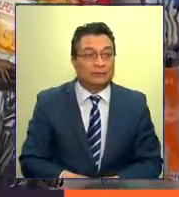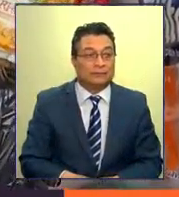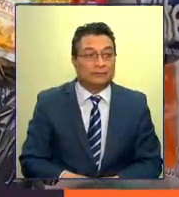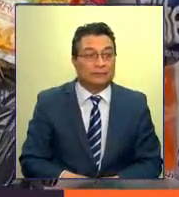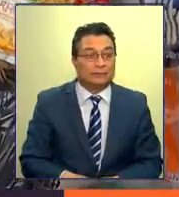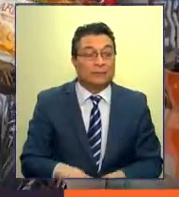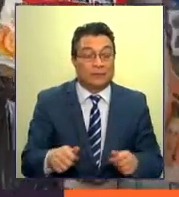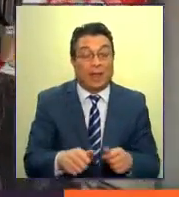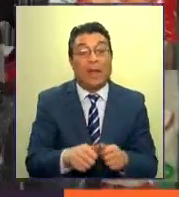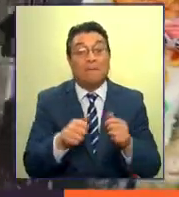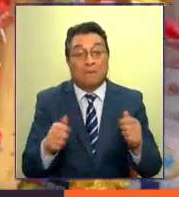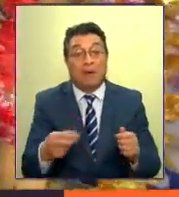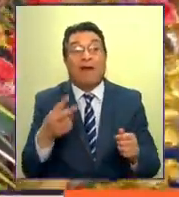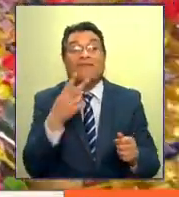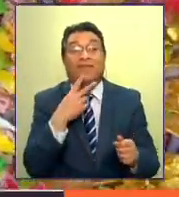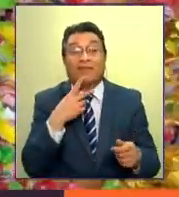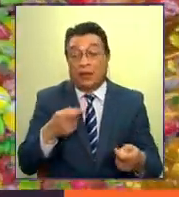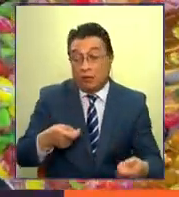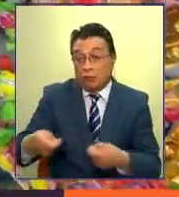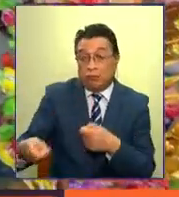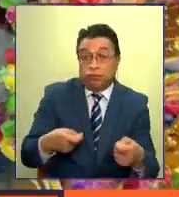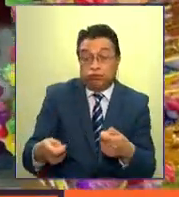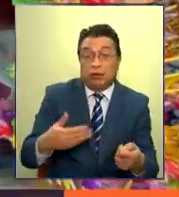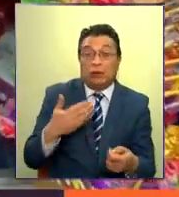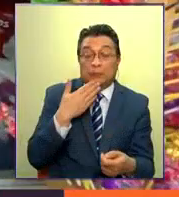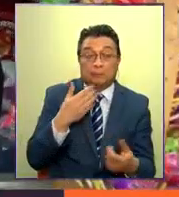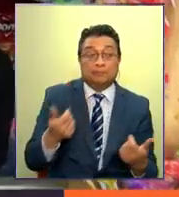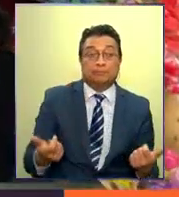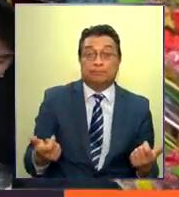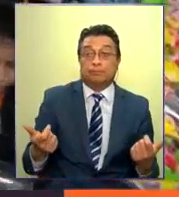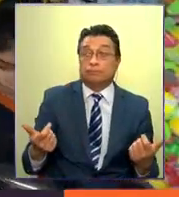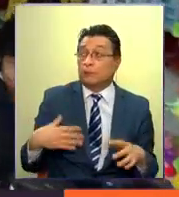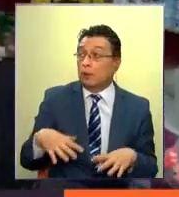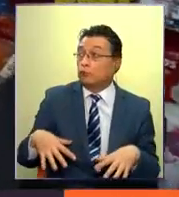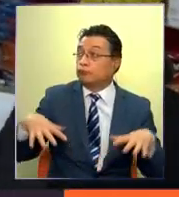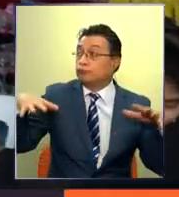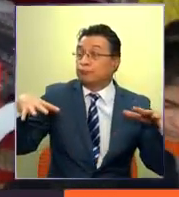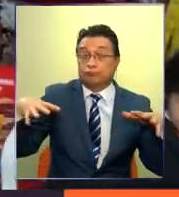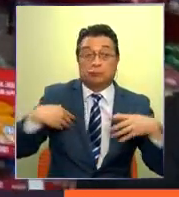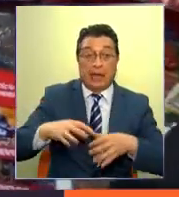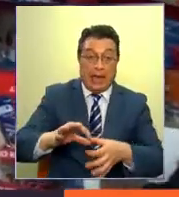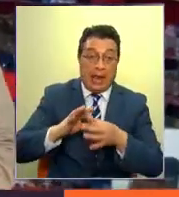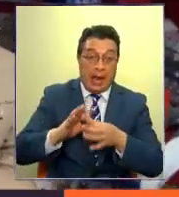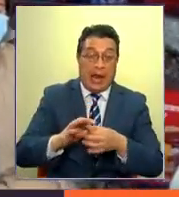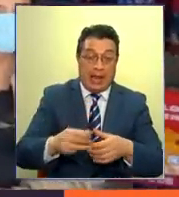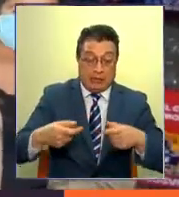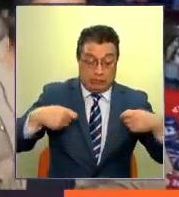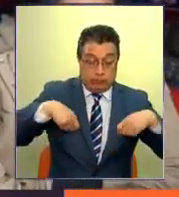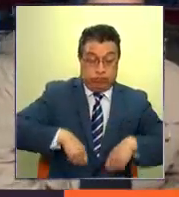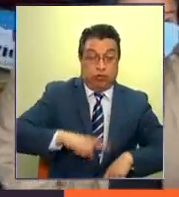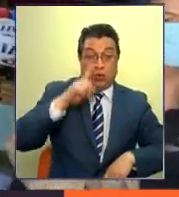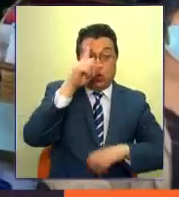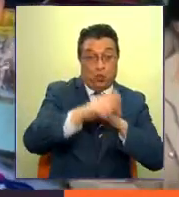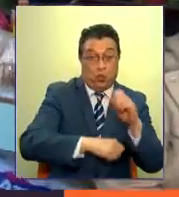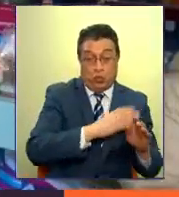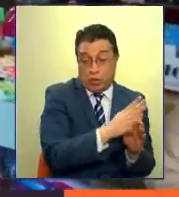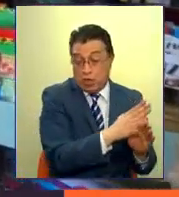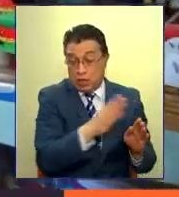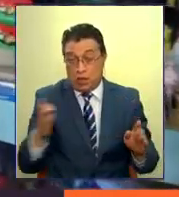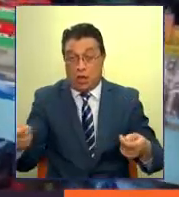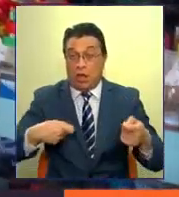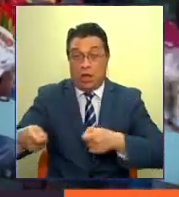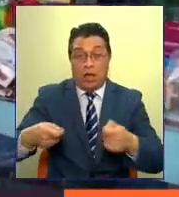Más los que viven del comercio en el pueblo, quienes en esa semana habitualmente ganan para vivir tranquilos durante todo el